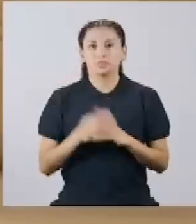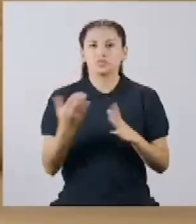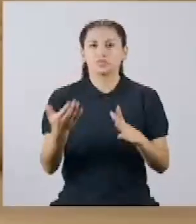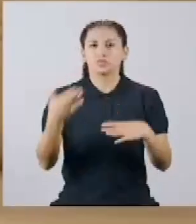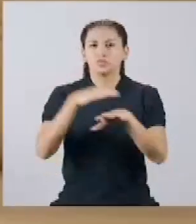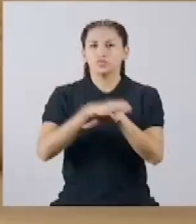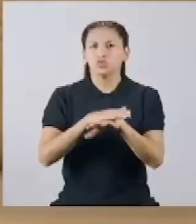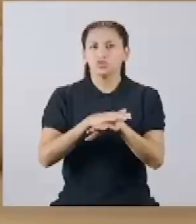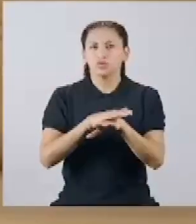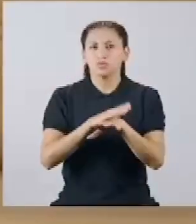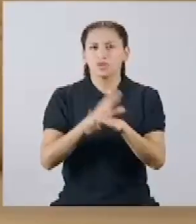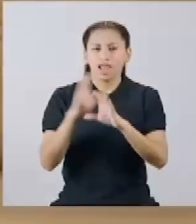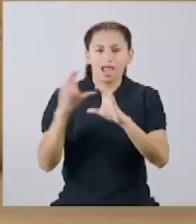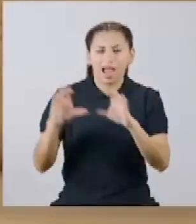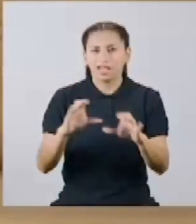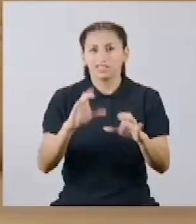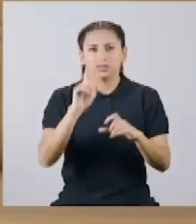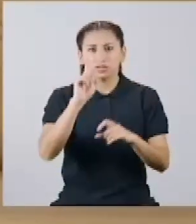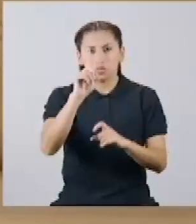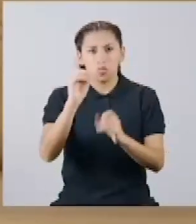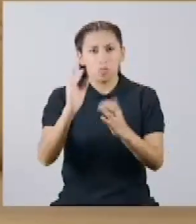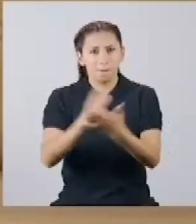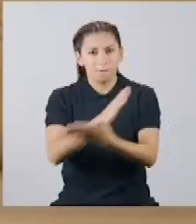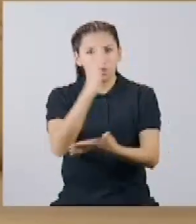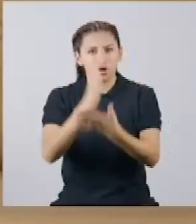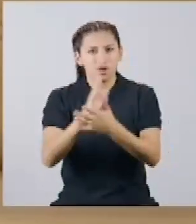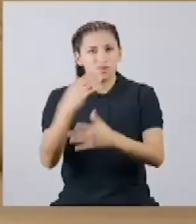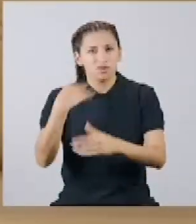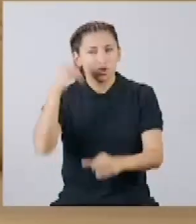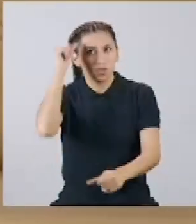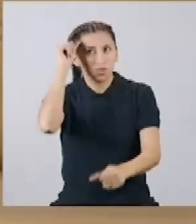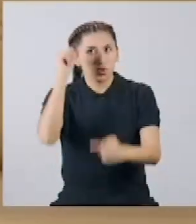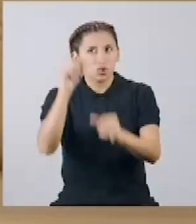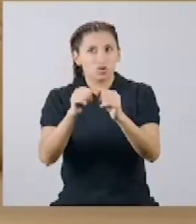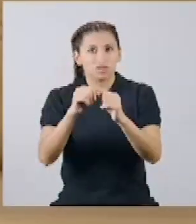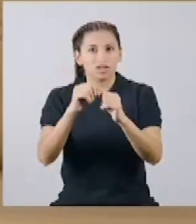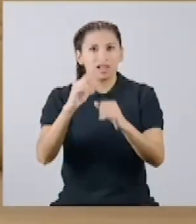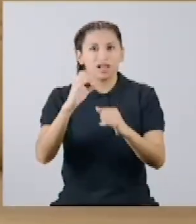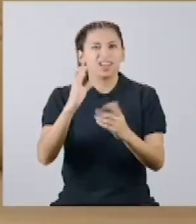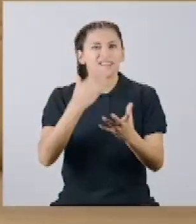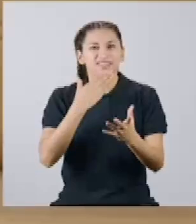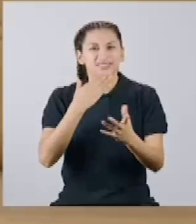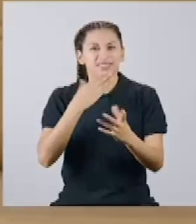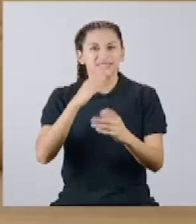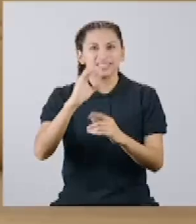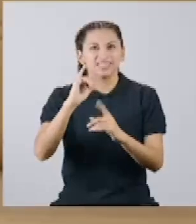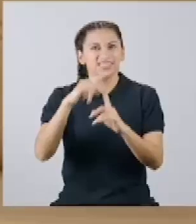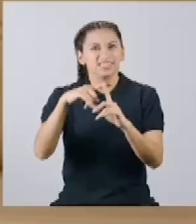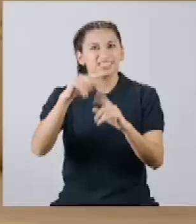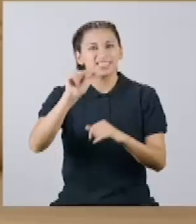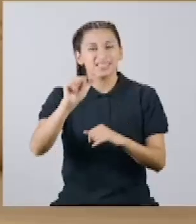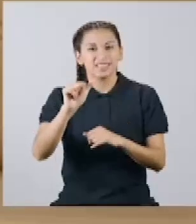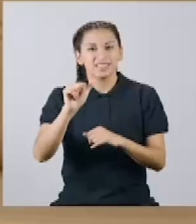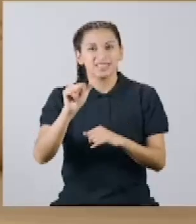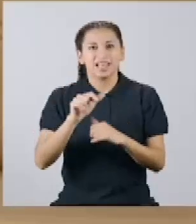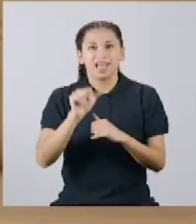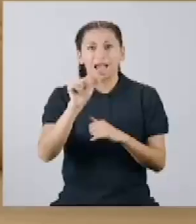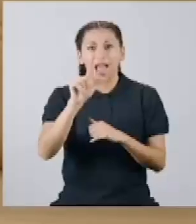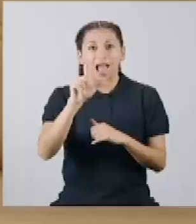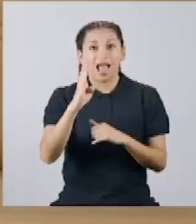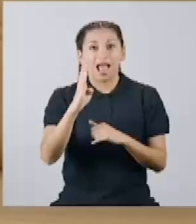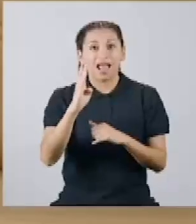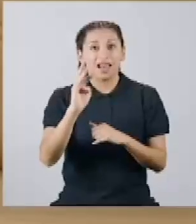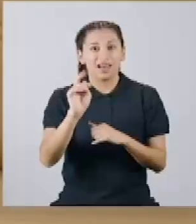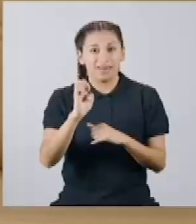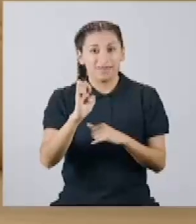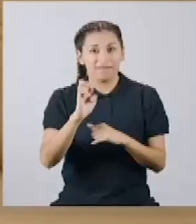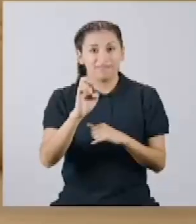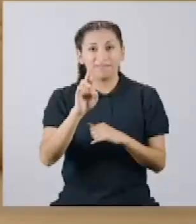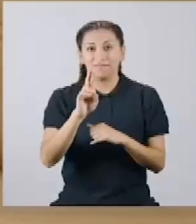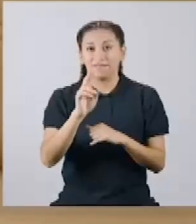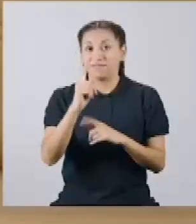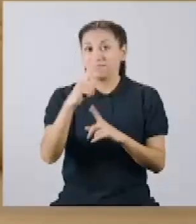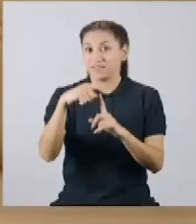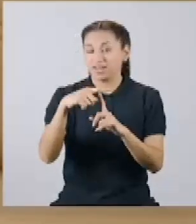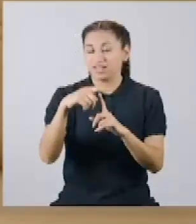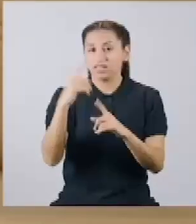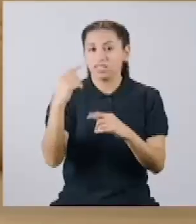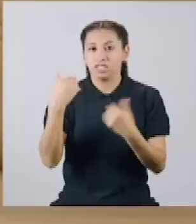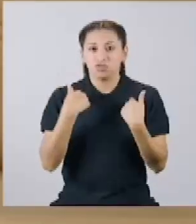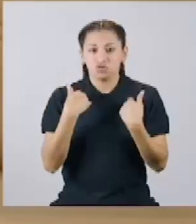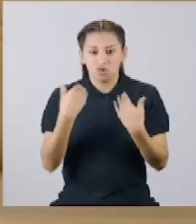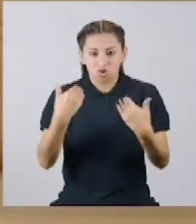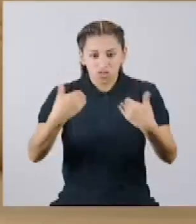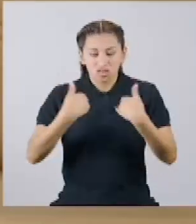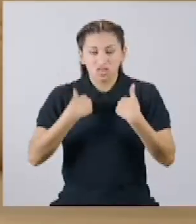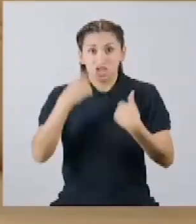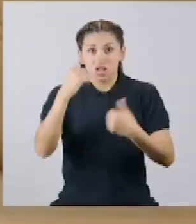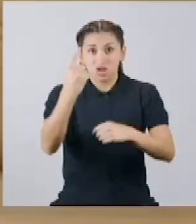Sobre definir un problema, he recordado una cita de Albert Einstein que dice: si tuviera solo